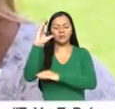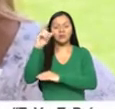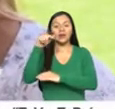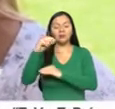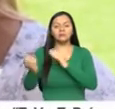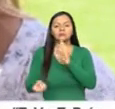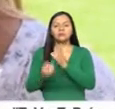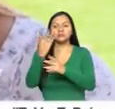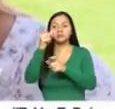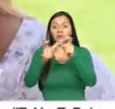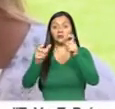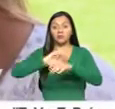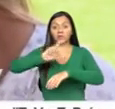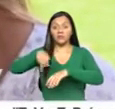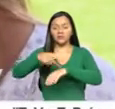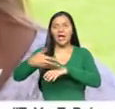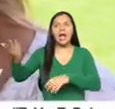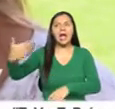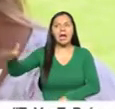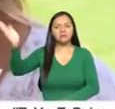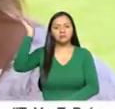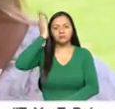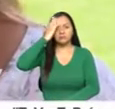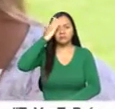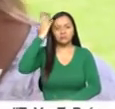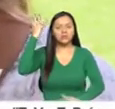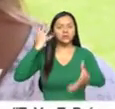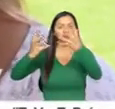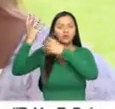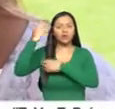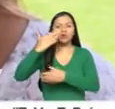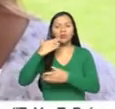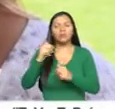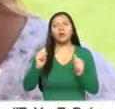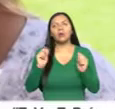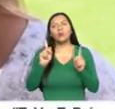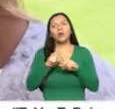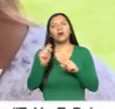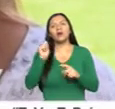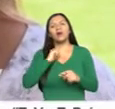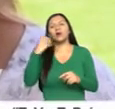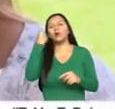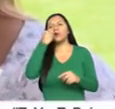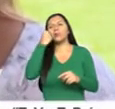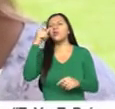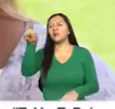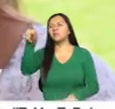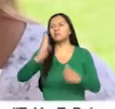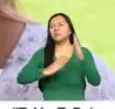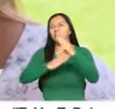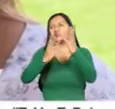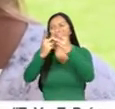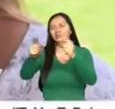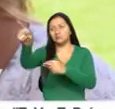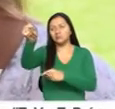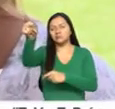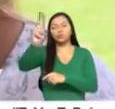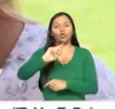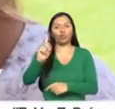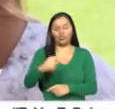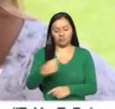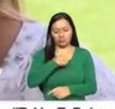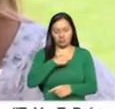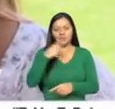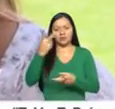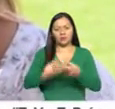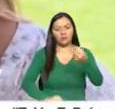surjan, que los profesionales salgan un poquito de su zona de confort y traten de entender y aprender más de otros profesionales para que